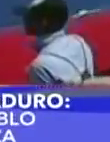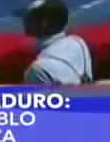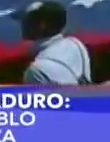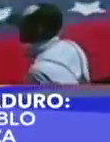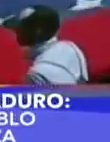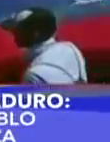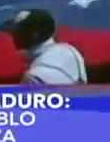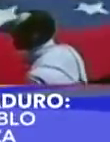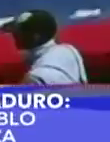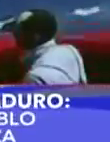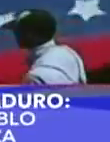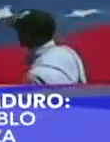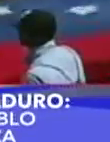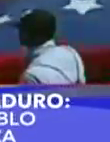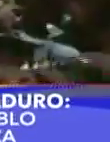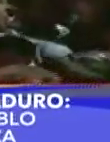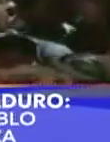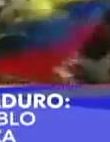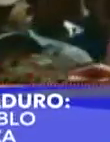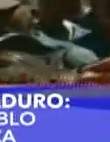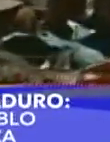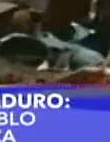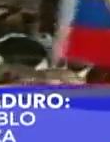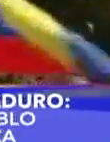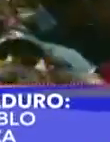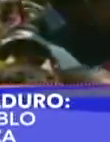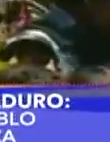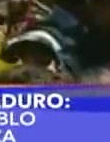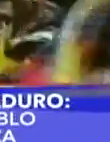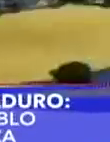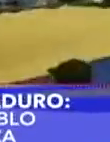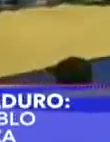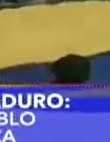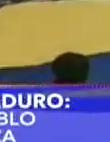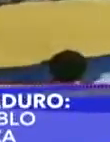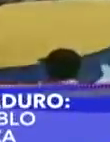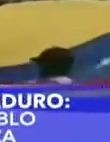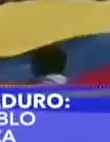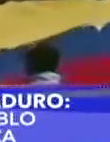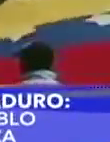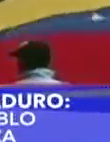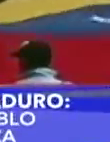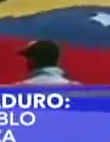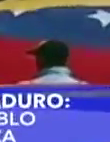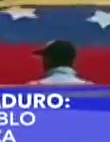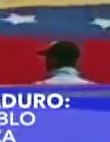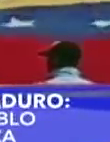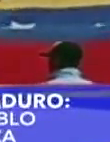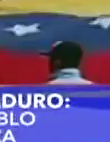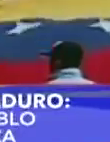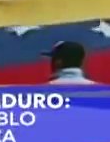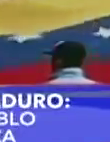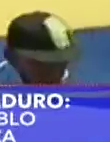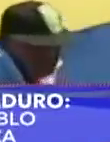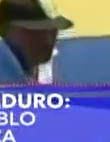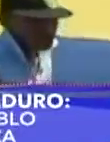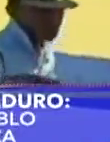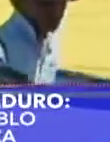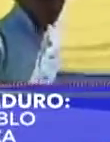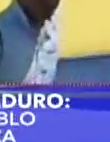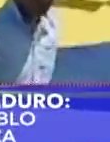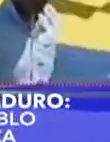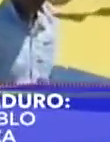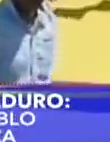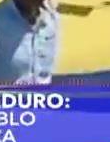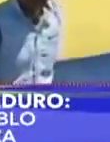movilizado, defiende la patria, está dispuesto a todo. Todos los días, movilizados, trabajando, luchando. Ese es mi